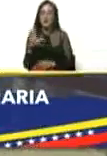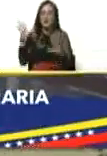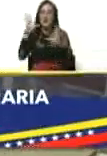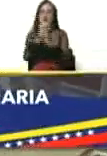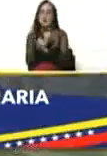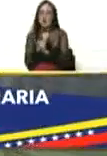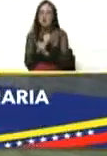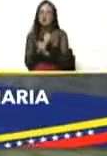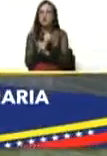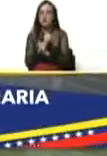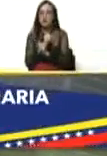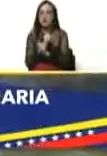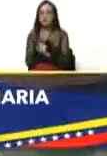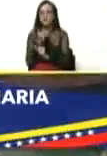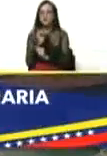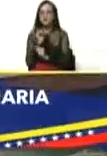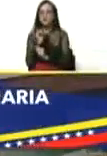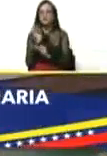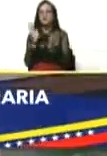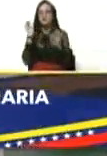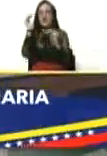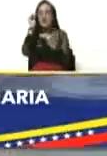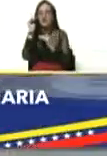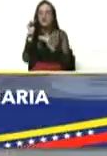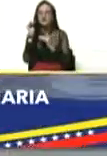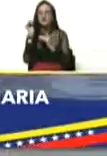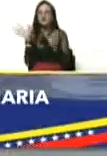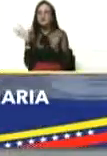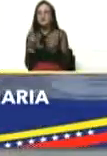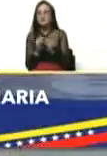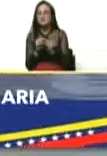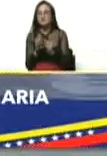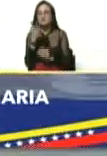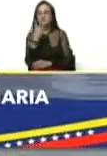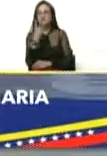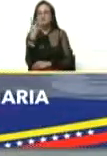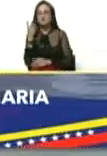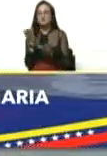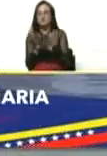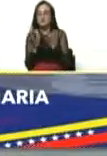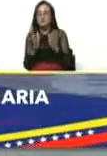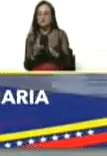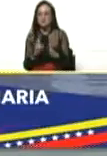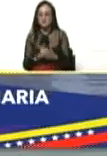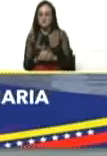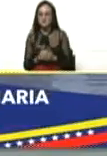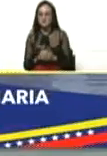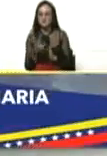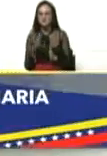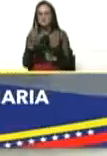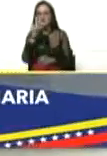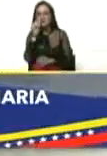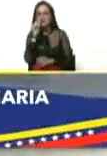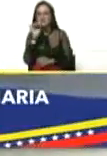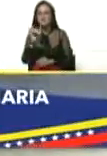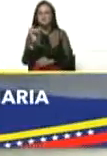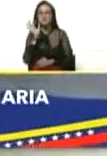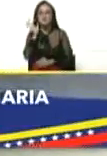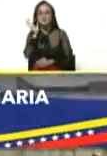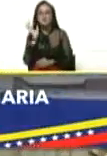nocturno, presidente, que atiende a un total de 44 estudiantes entre hombres y